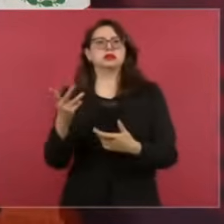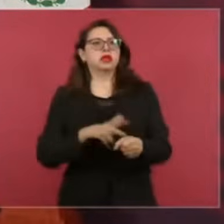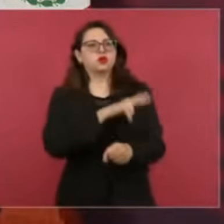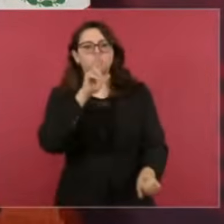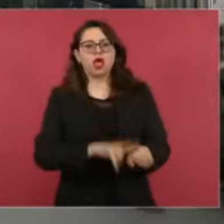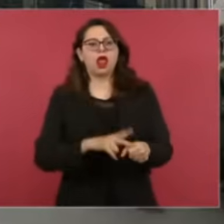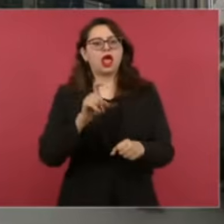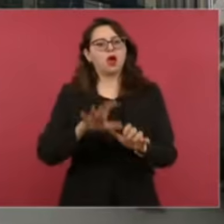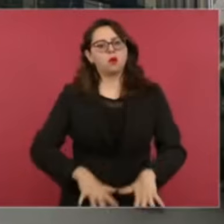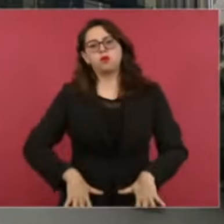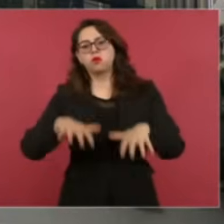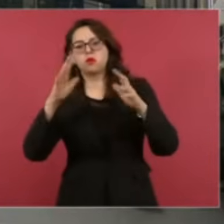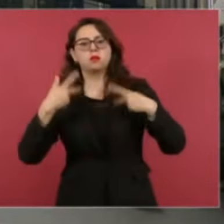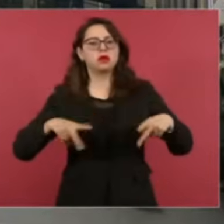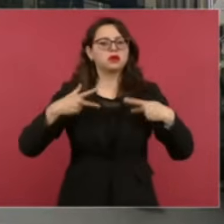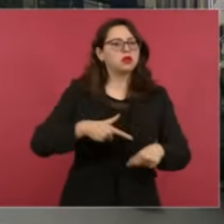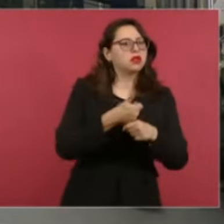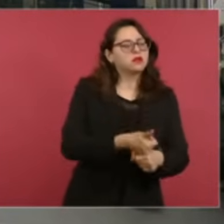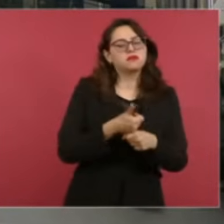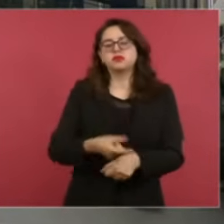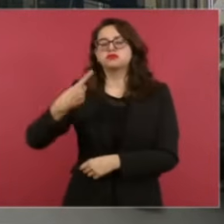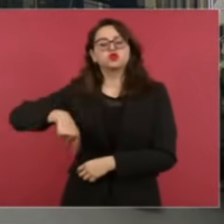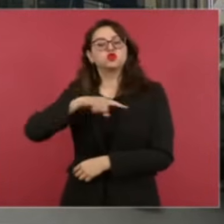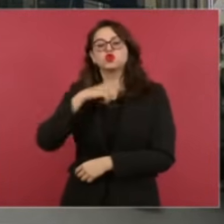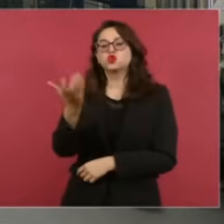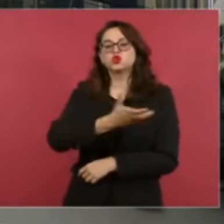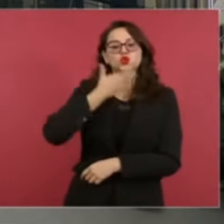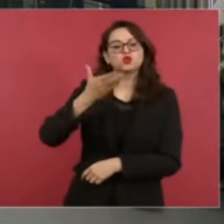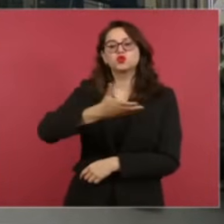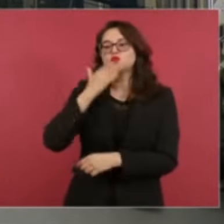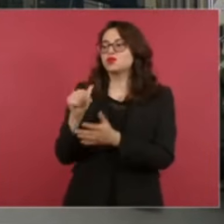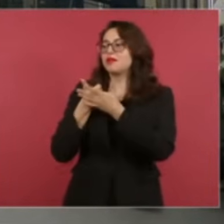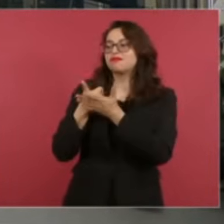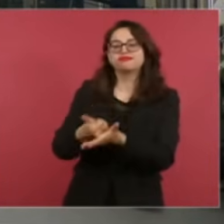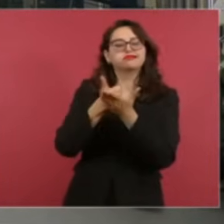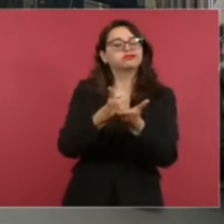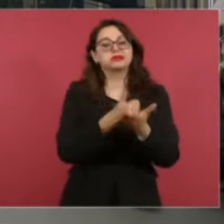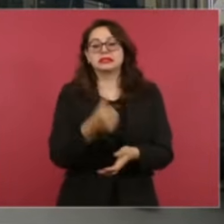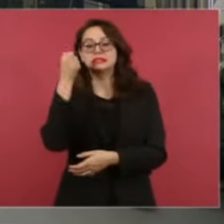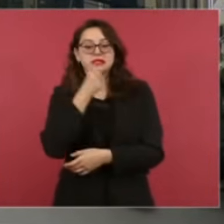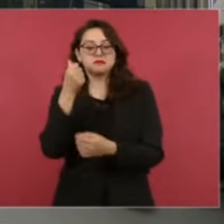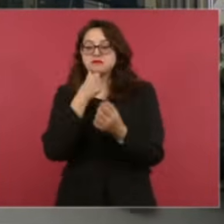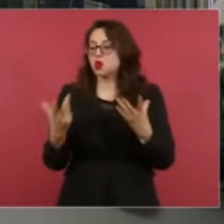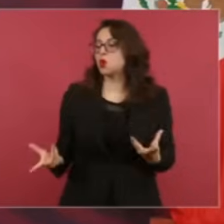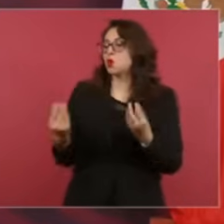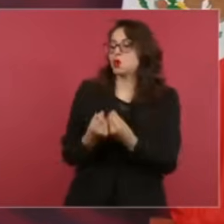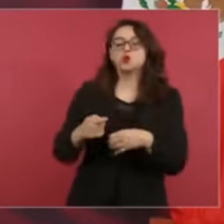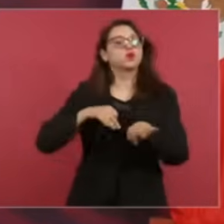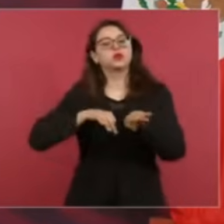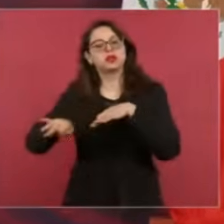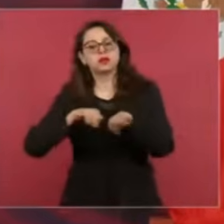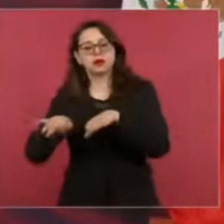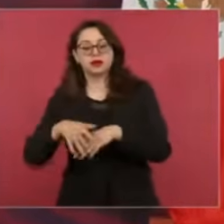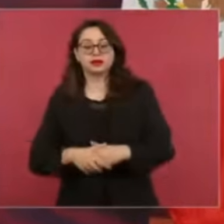y apoyando a damnificados. Casi el mismo tiempo que lleva Claudio X González